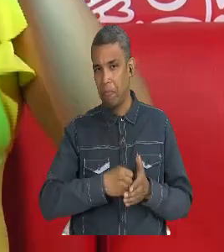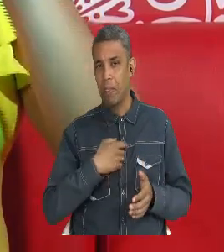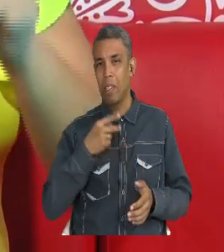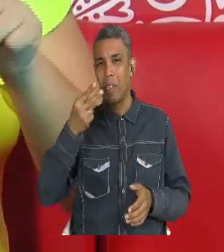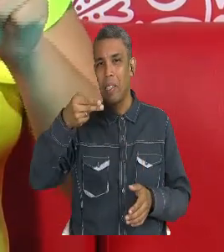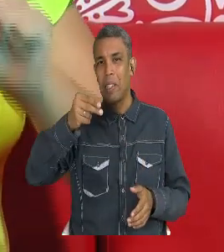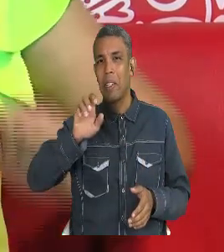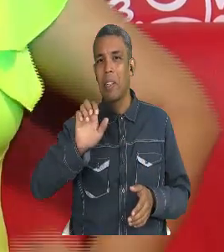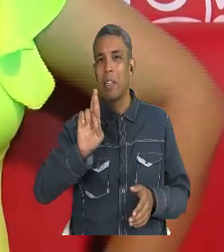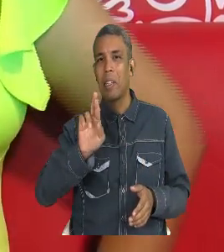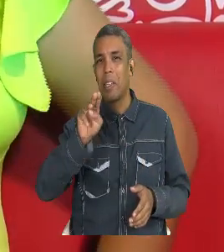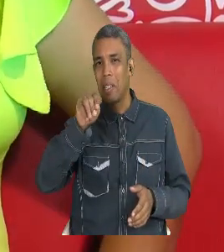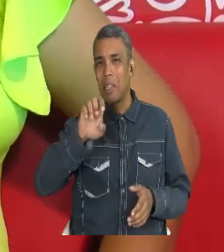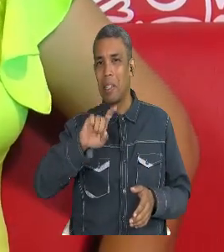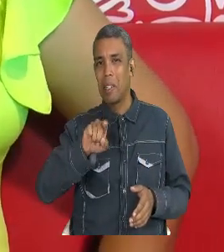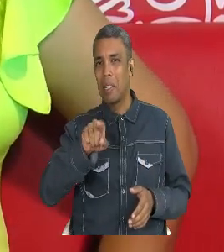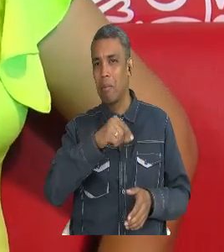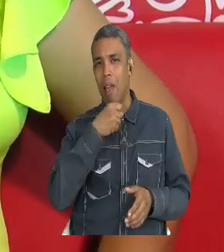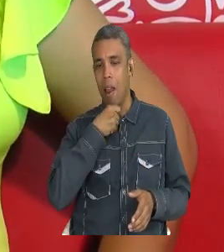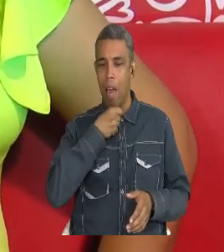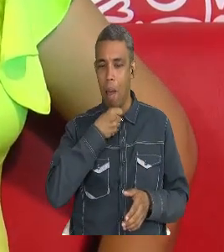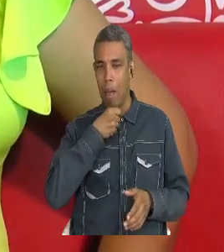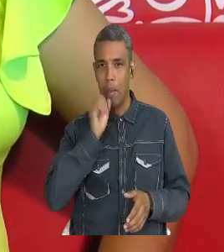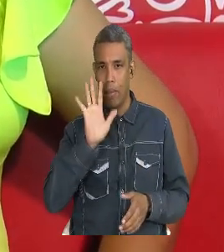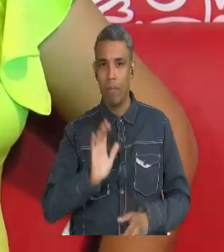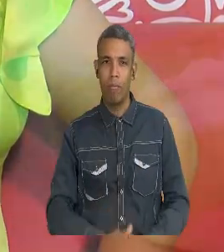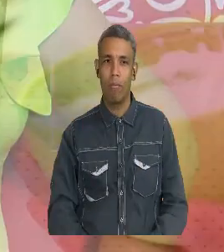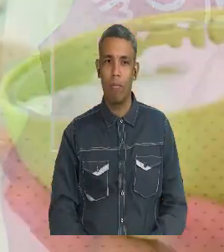que se presenta hoy jueves aquí en la cervecería.